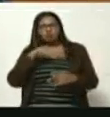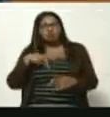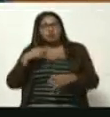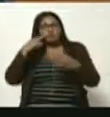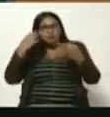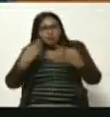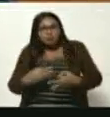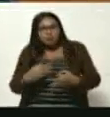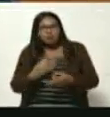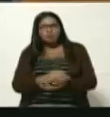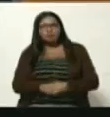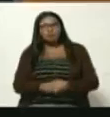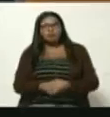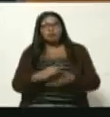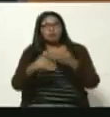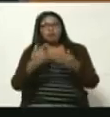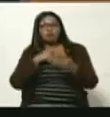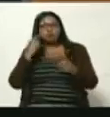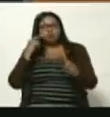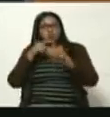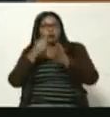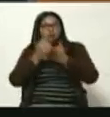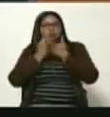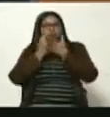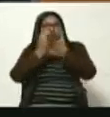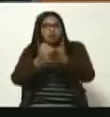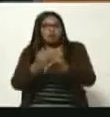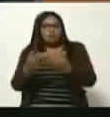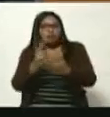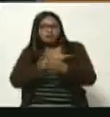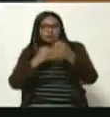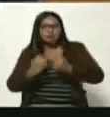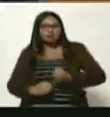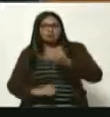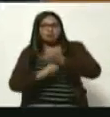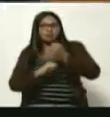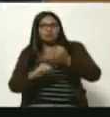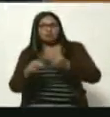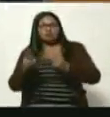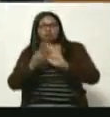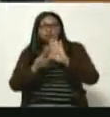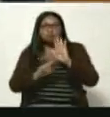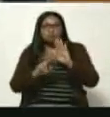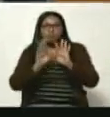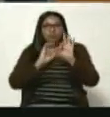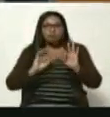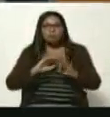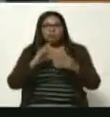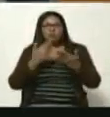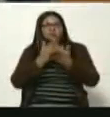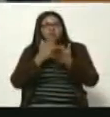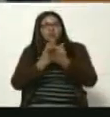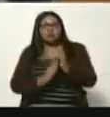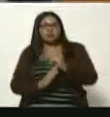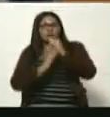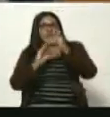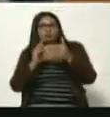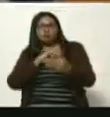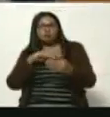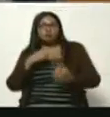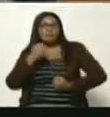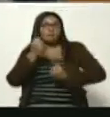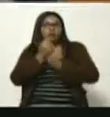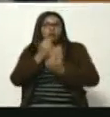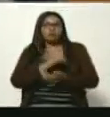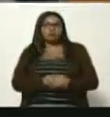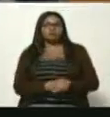en definitiva, solo coadyuvará a fortalecer la cohesión de nuestra membresía, siempre guiados por la solidaridad